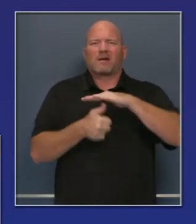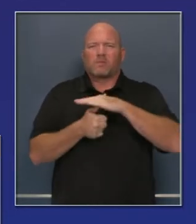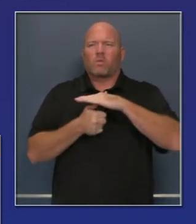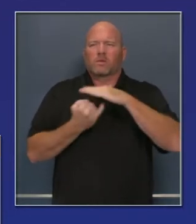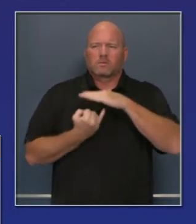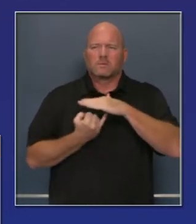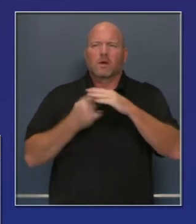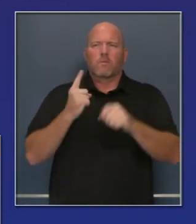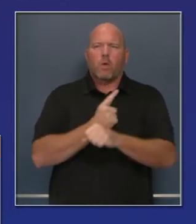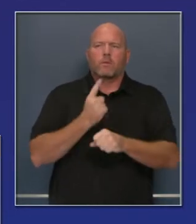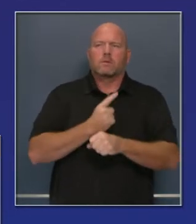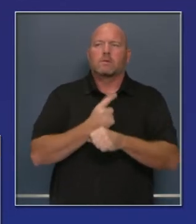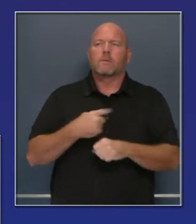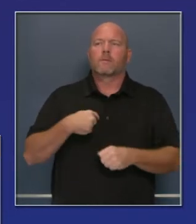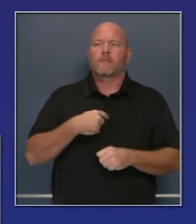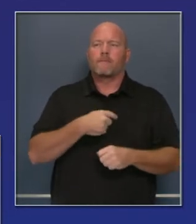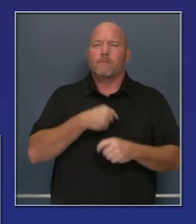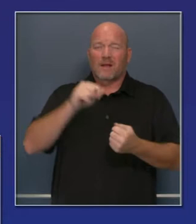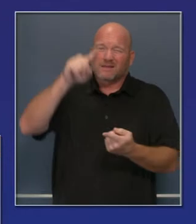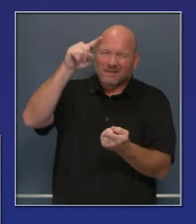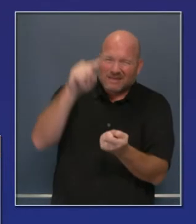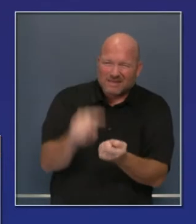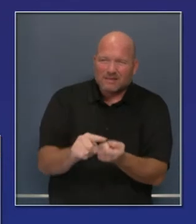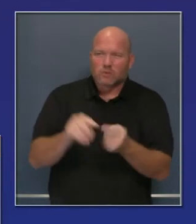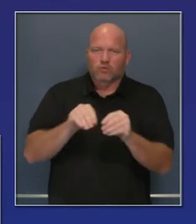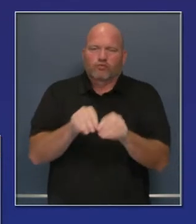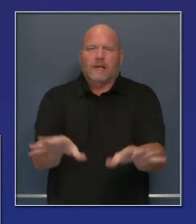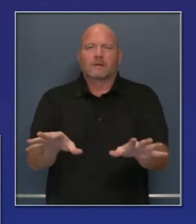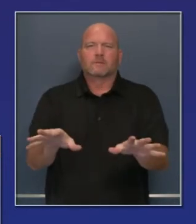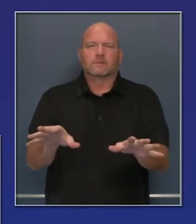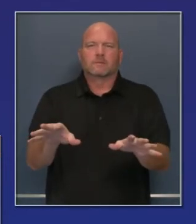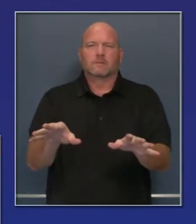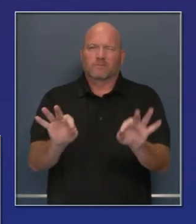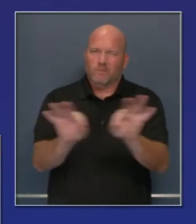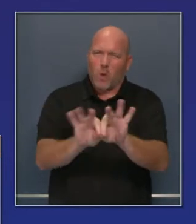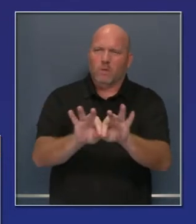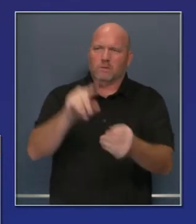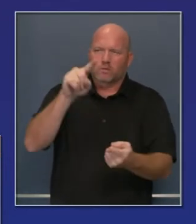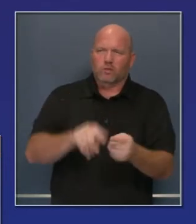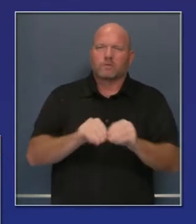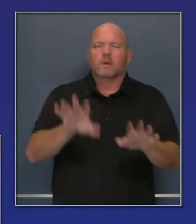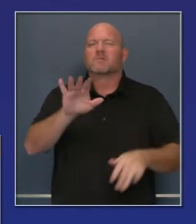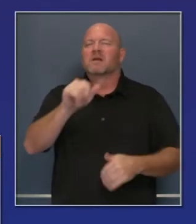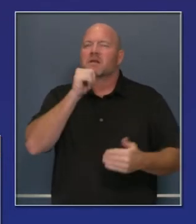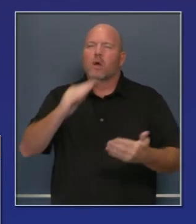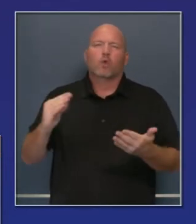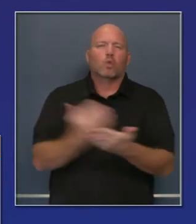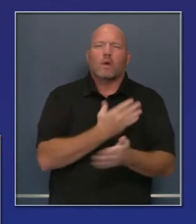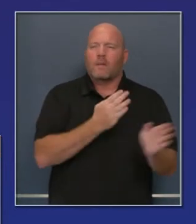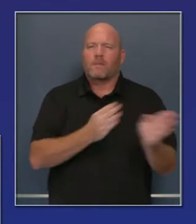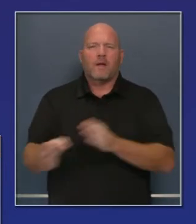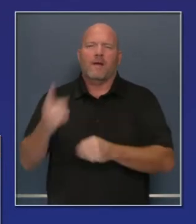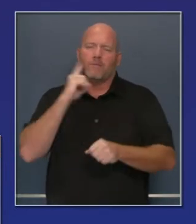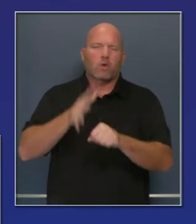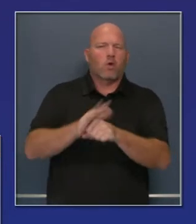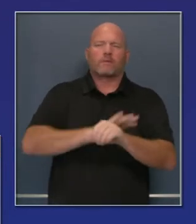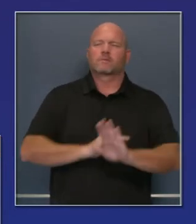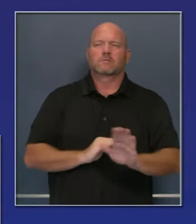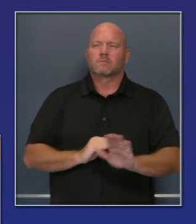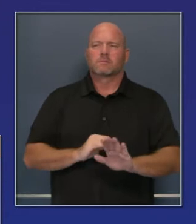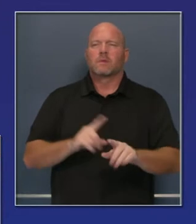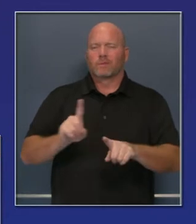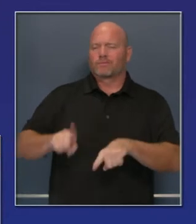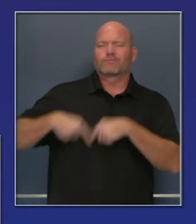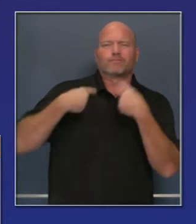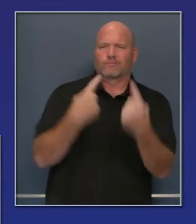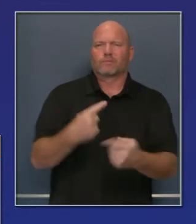aislarse apropiadamente para poder reducir la transmisión de cada caso. Esta no es noticia. Hemos